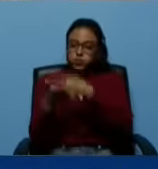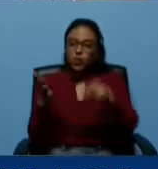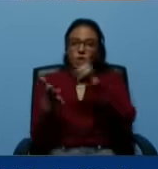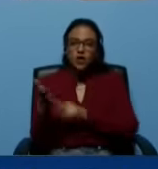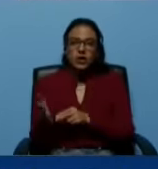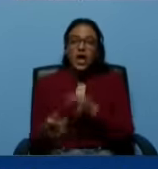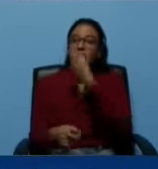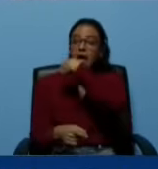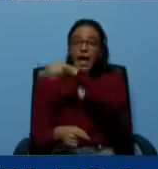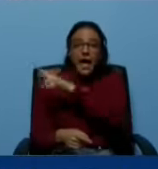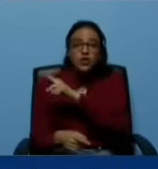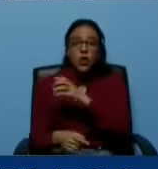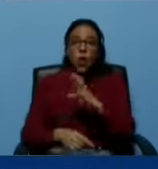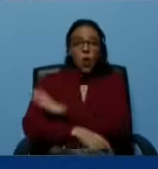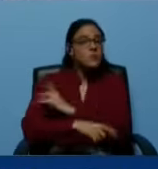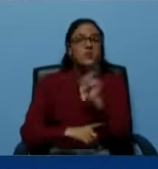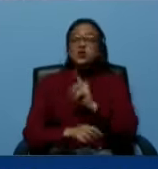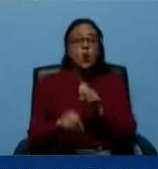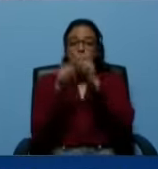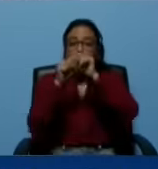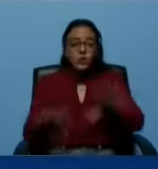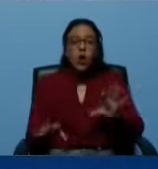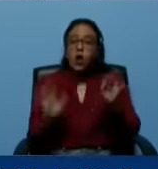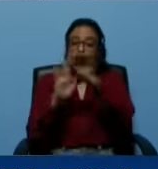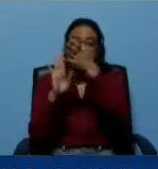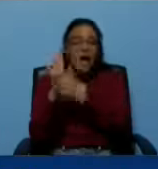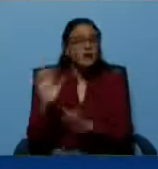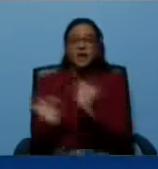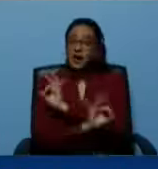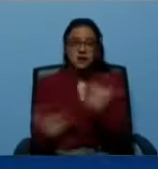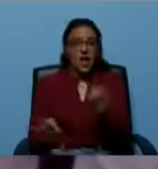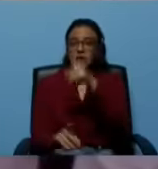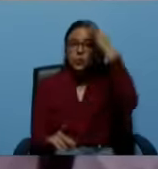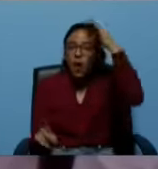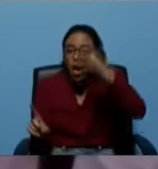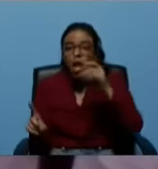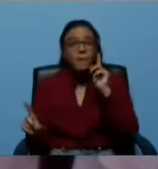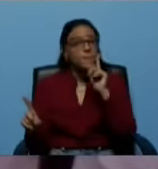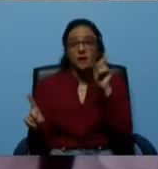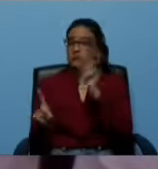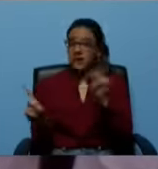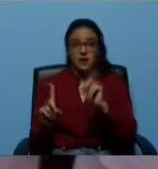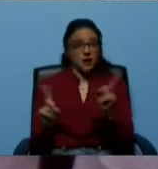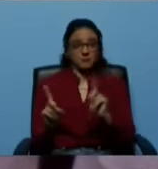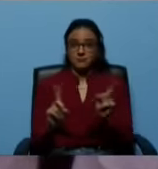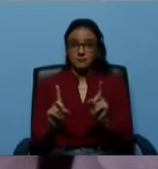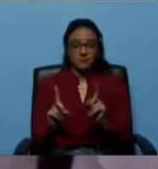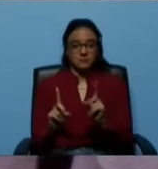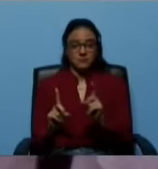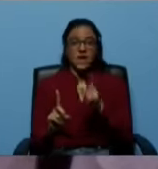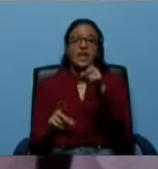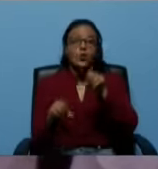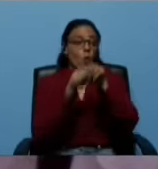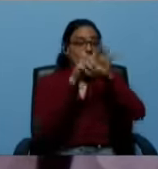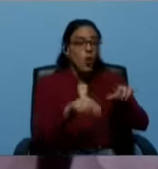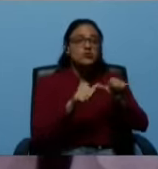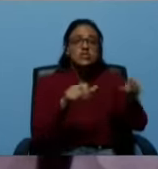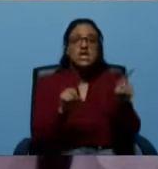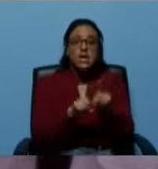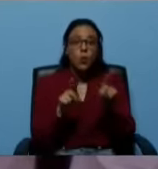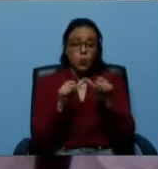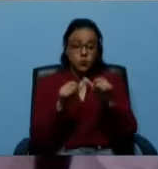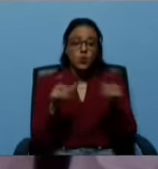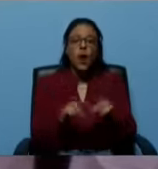oposición no ha publicado las actas. No caigas tú en esa mentira, y mucho menos en transmitirla. La